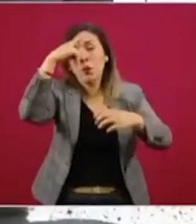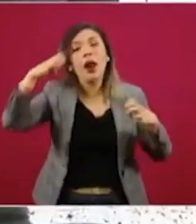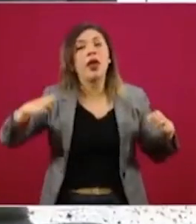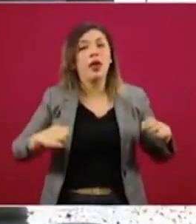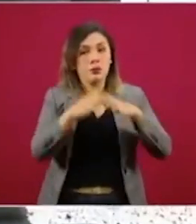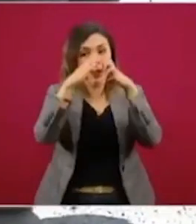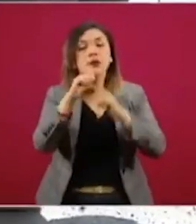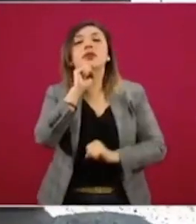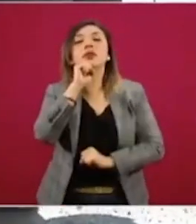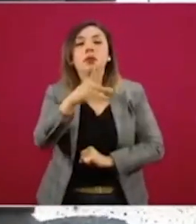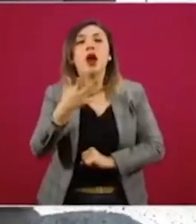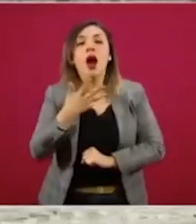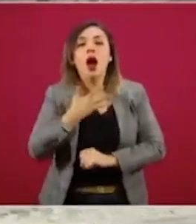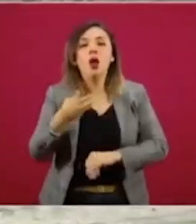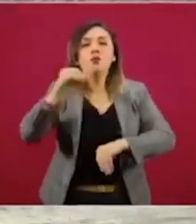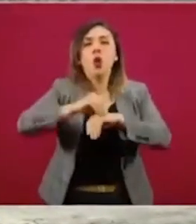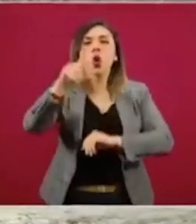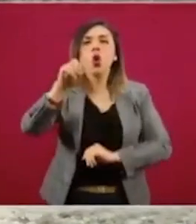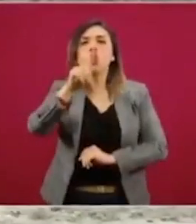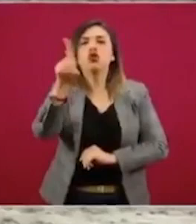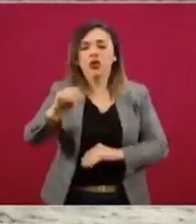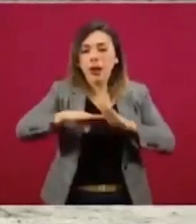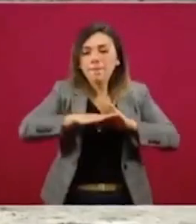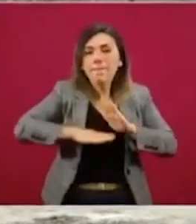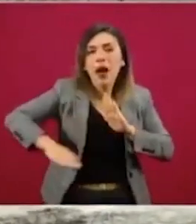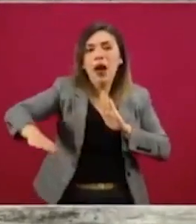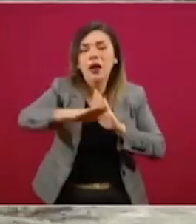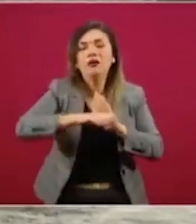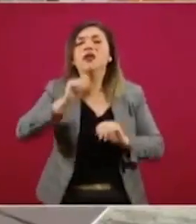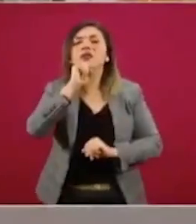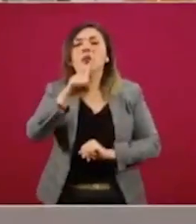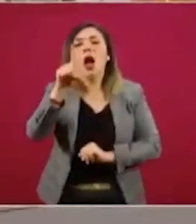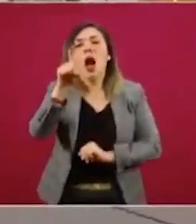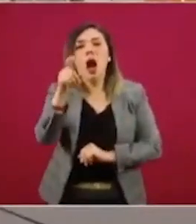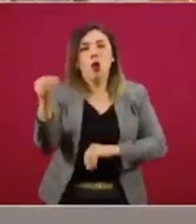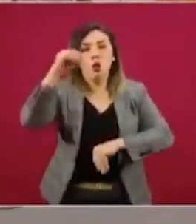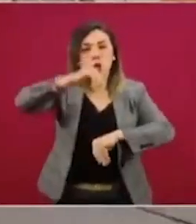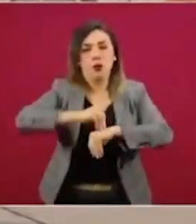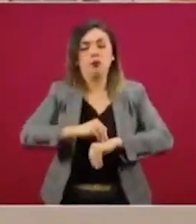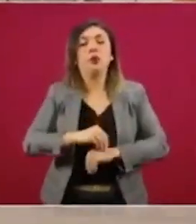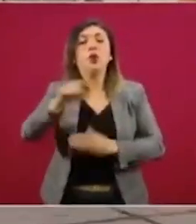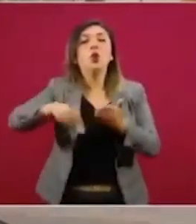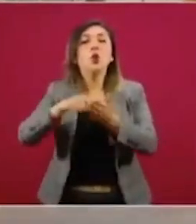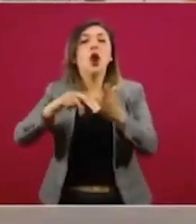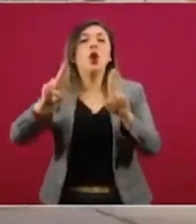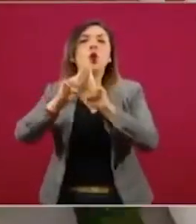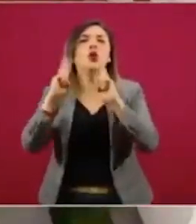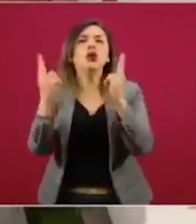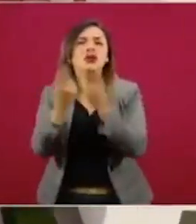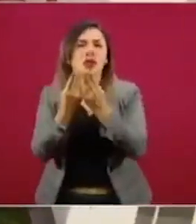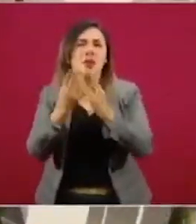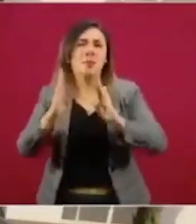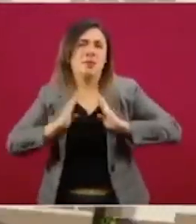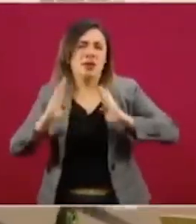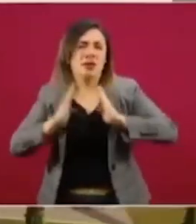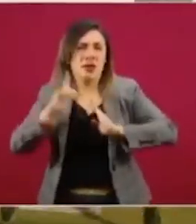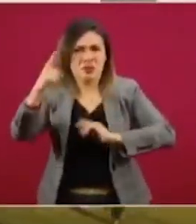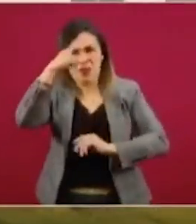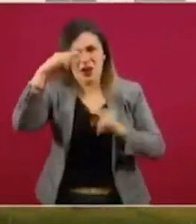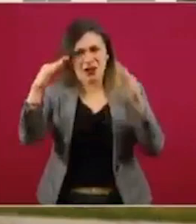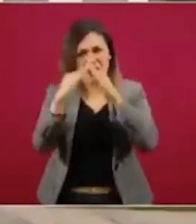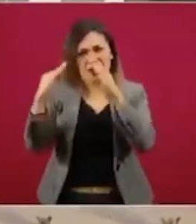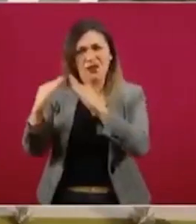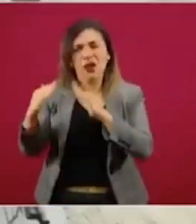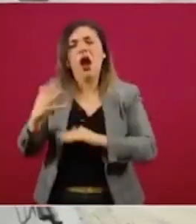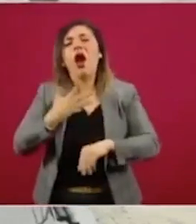emergencia, así como losa base y muros de cisterna de agua potable. En la unidad habitacional militar se realizan actividades de